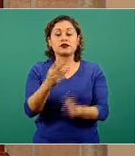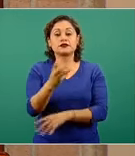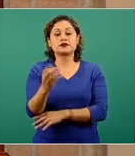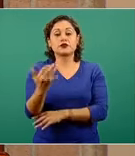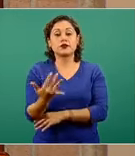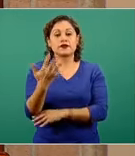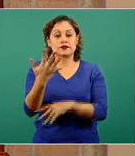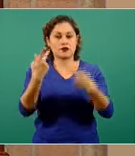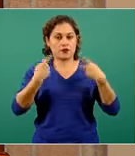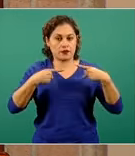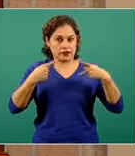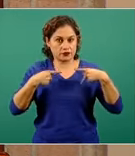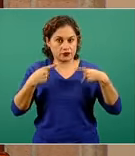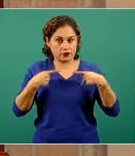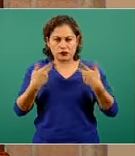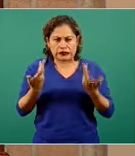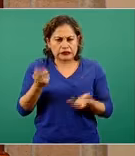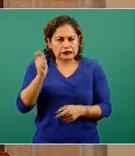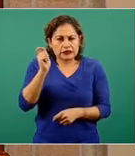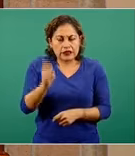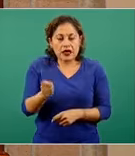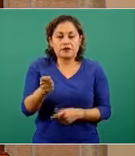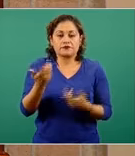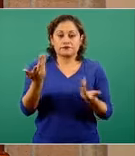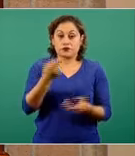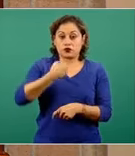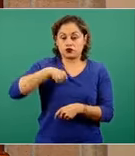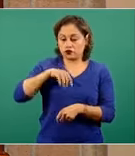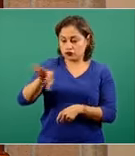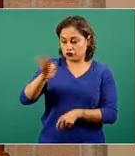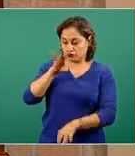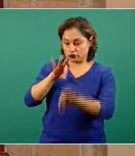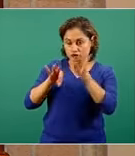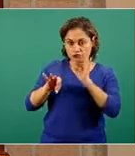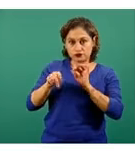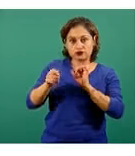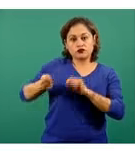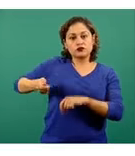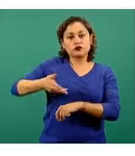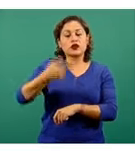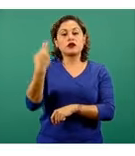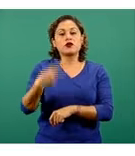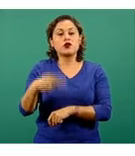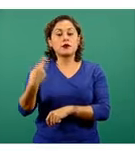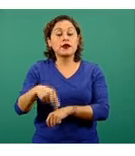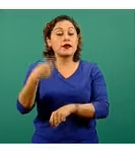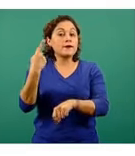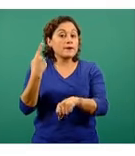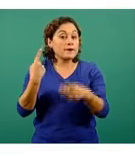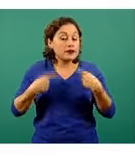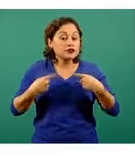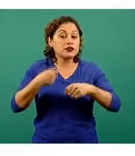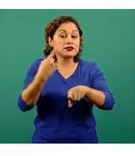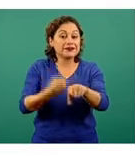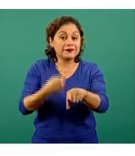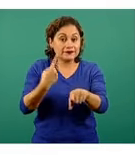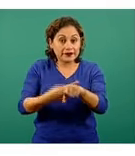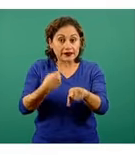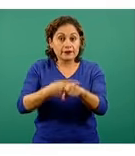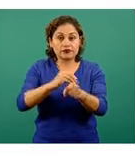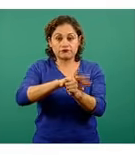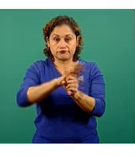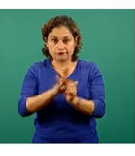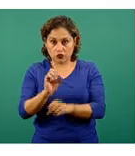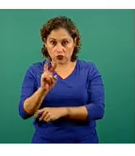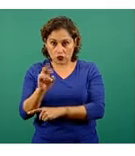1.948.355 personas que consideramos clasificadas como casos estimados de COVID-19. Esto en base a la información